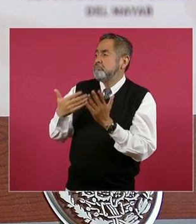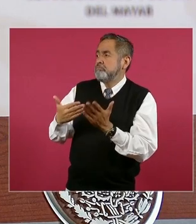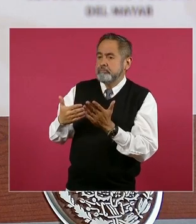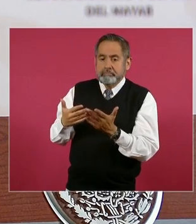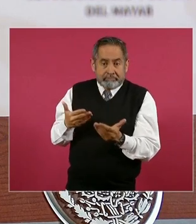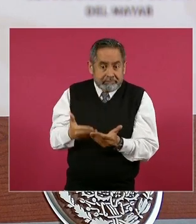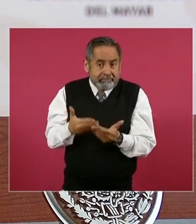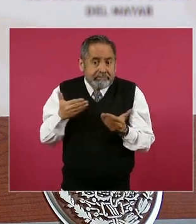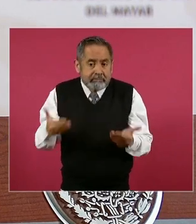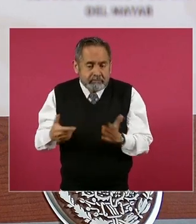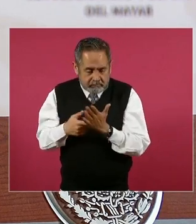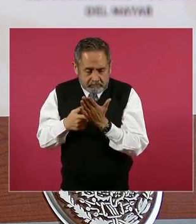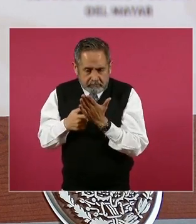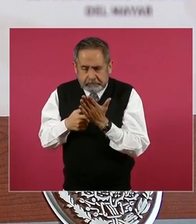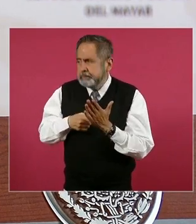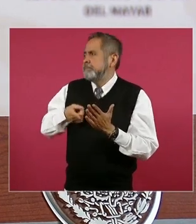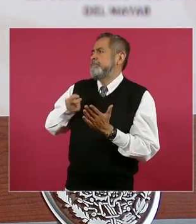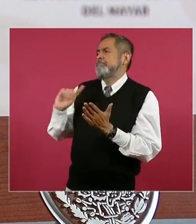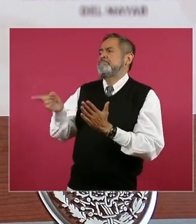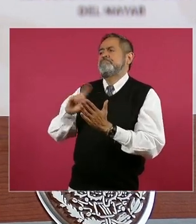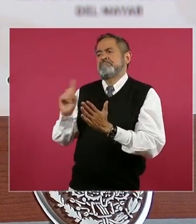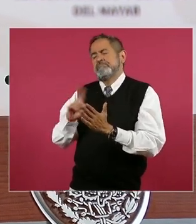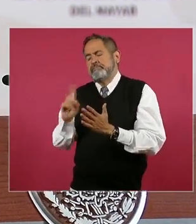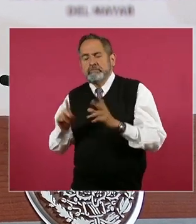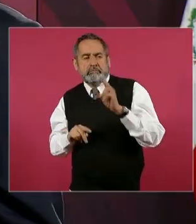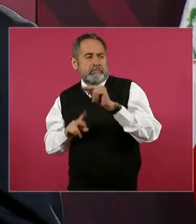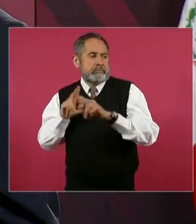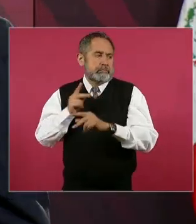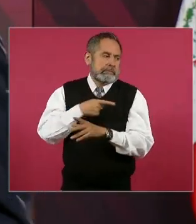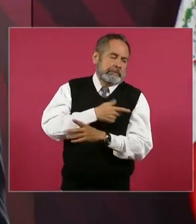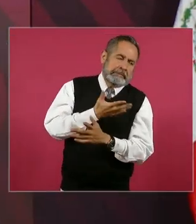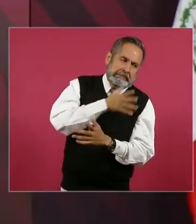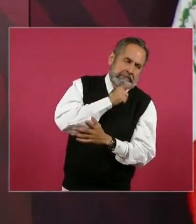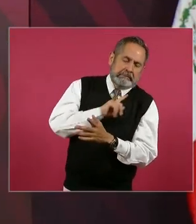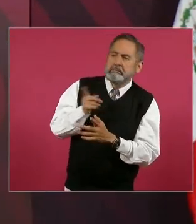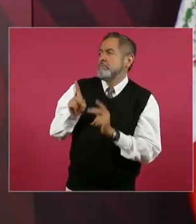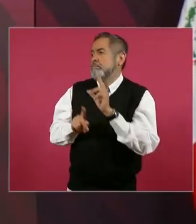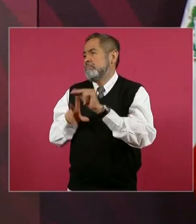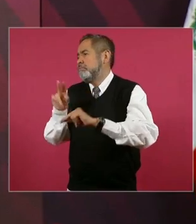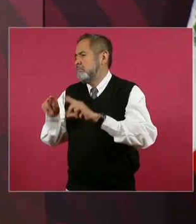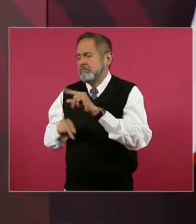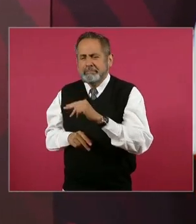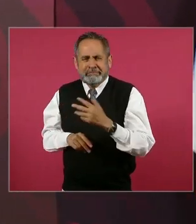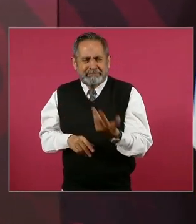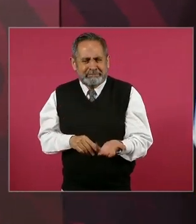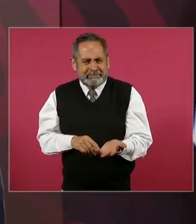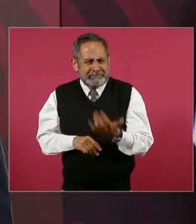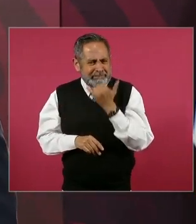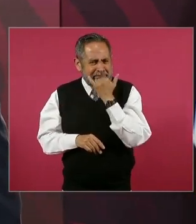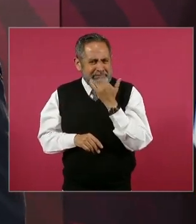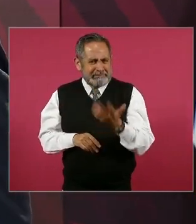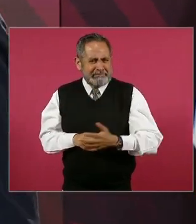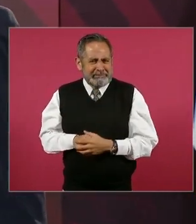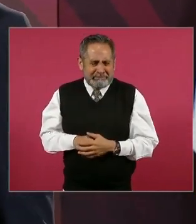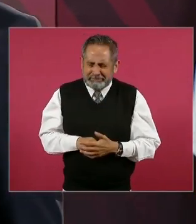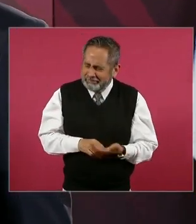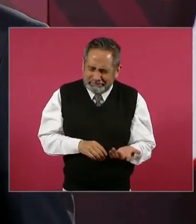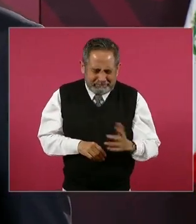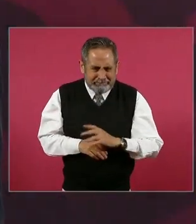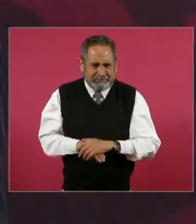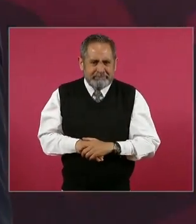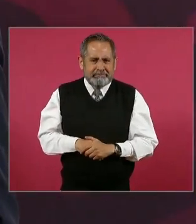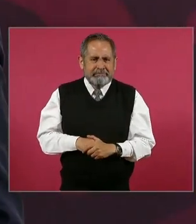nada y los este más Audaces dicen